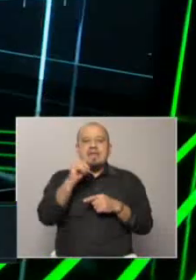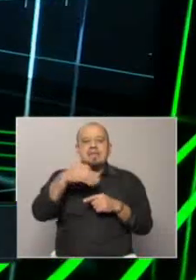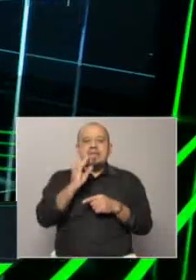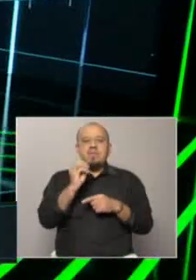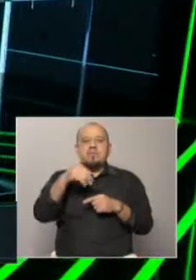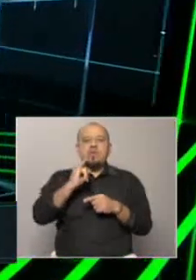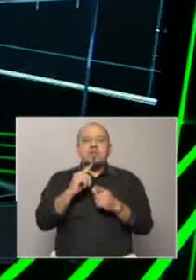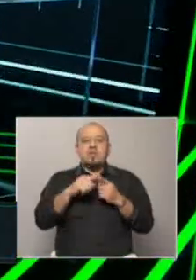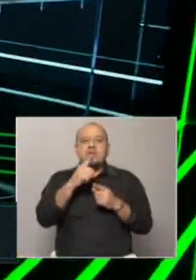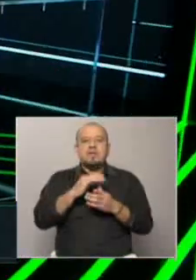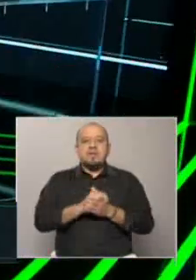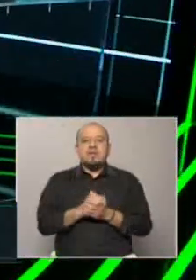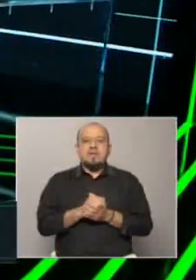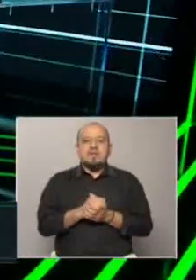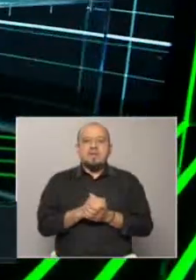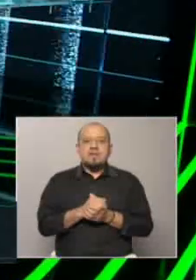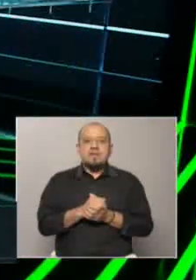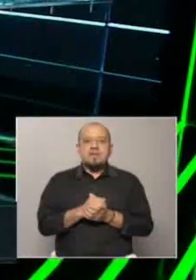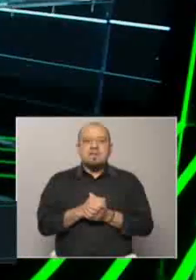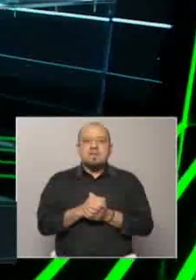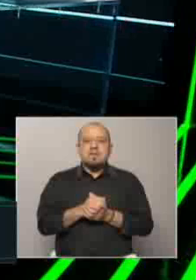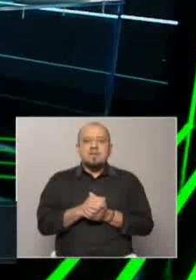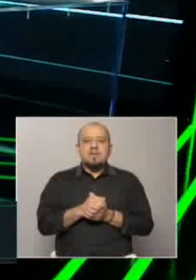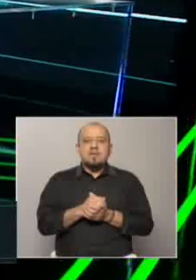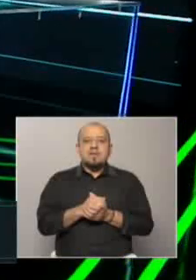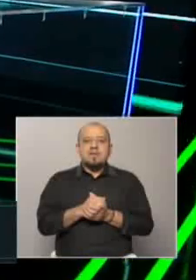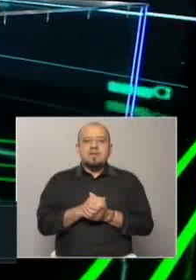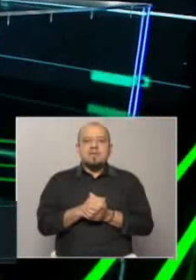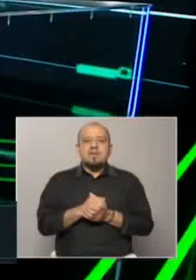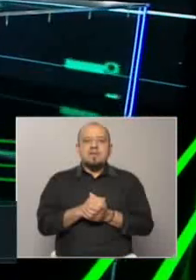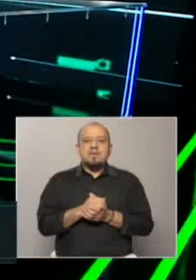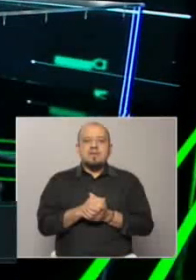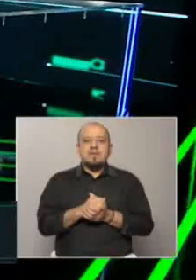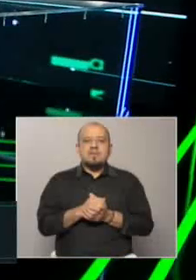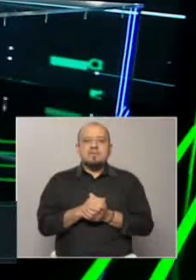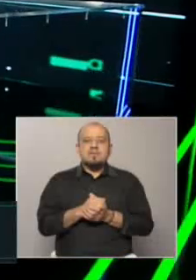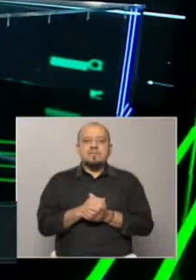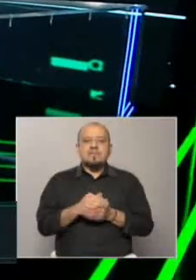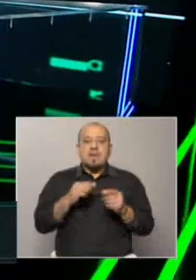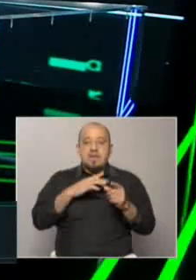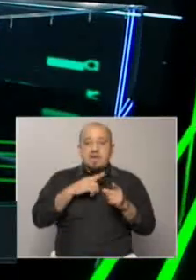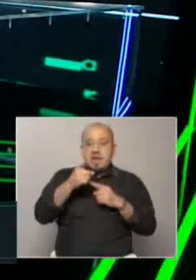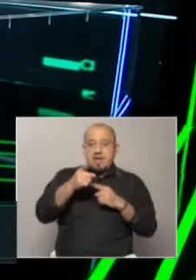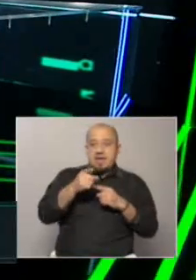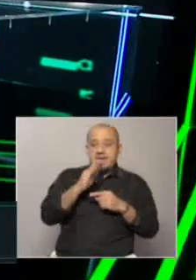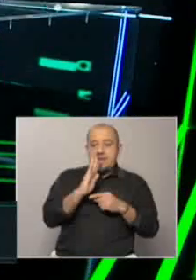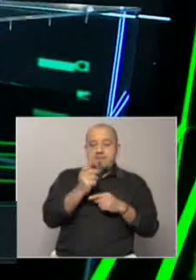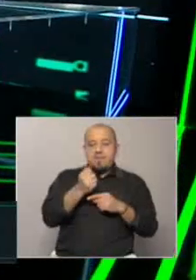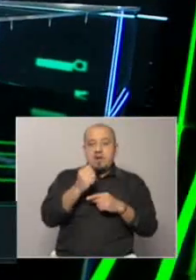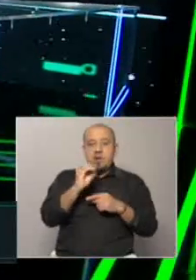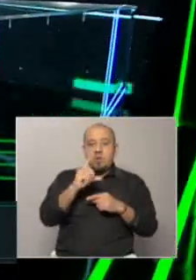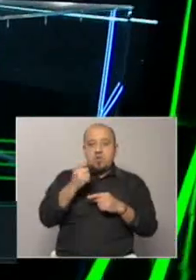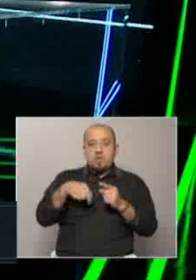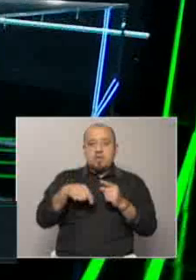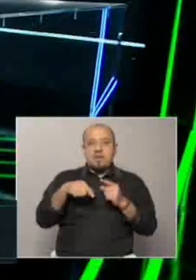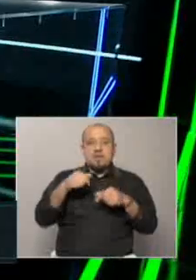tapado atrás del brazo. Ah. Qué barra, ¿eh? Todos juntos ahí, tremendo. Y bueno, y ahí hay una Paola Percales al lado de Opico, que es editora